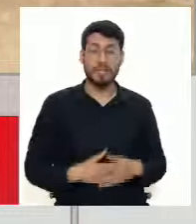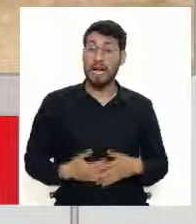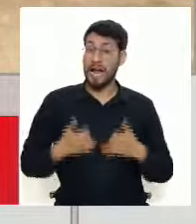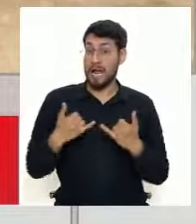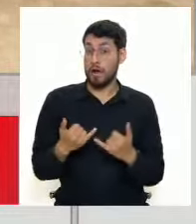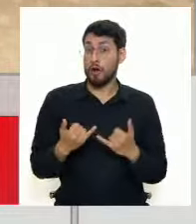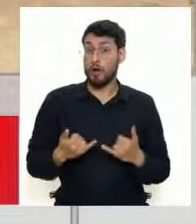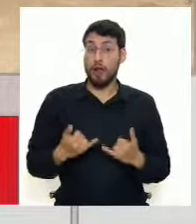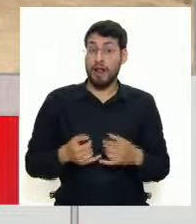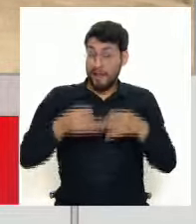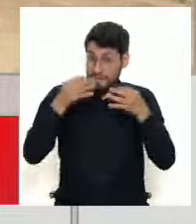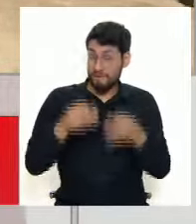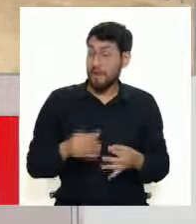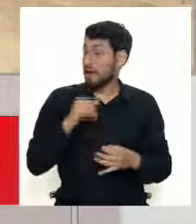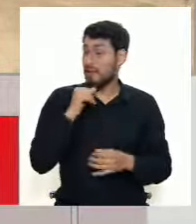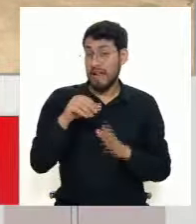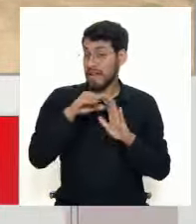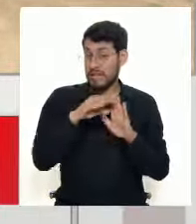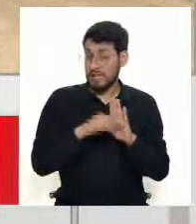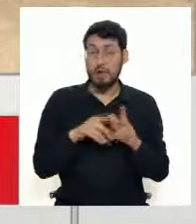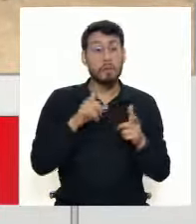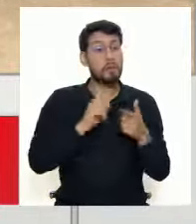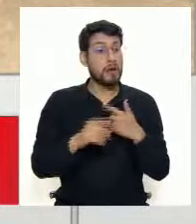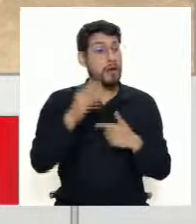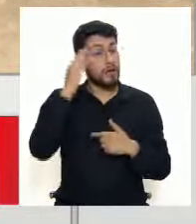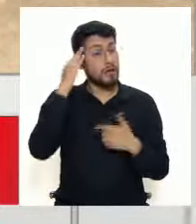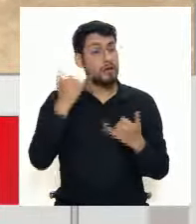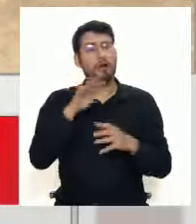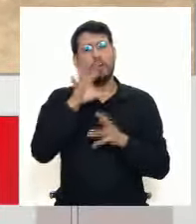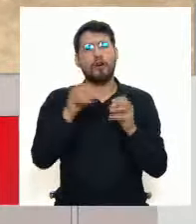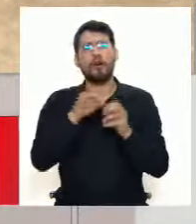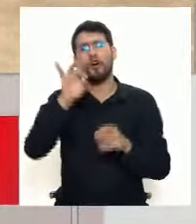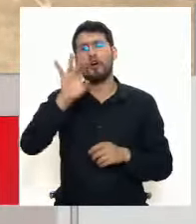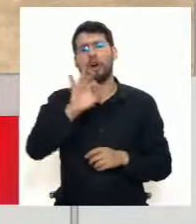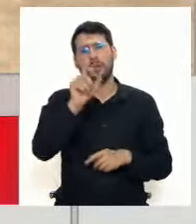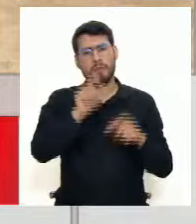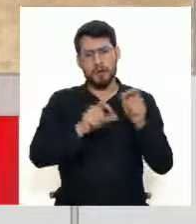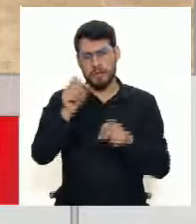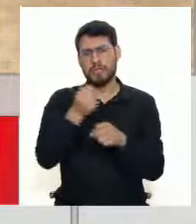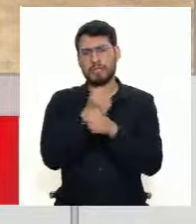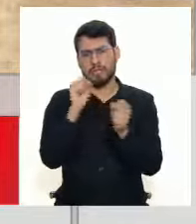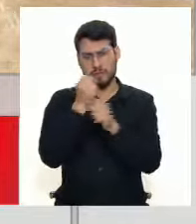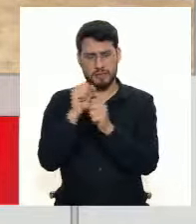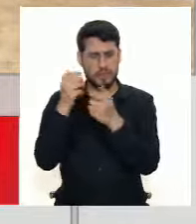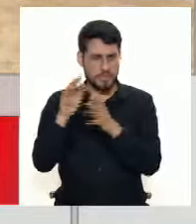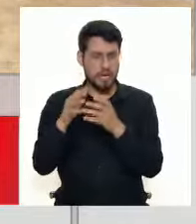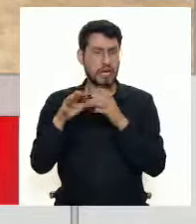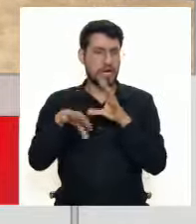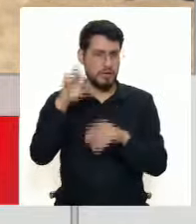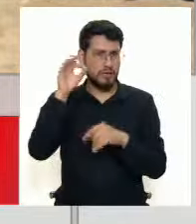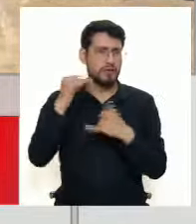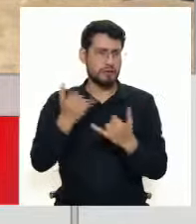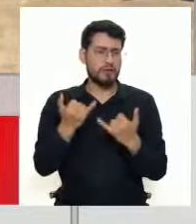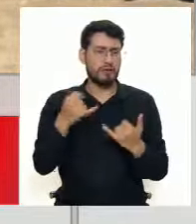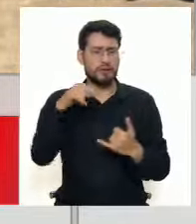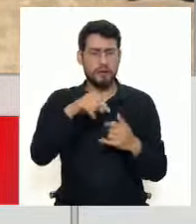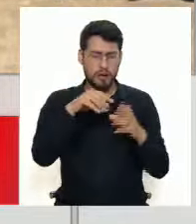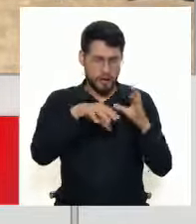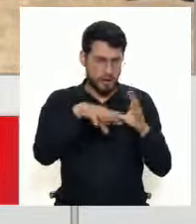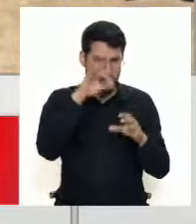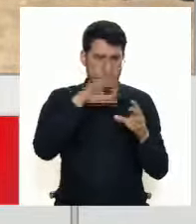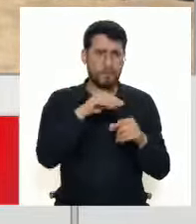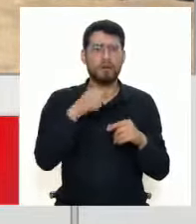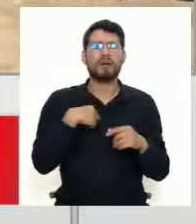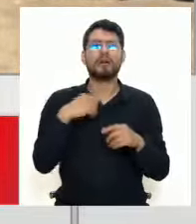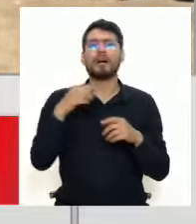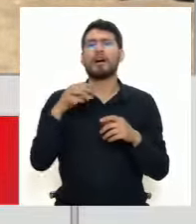manera oficial todavía la lista, pero sabemos que son 89 personas las que han sido reportadas en este naufragio, con los